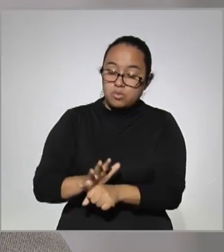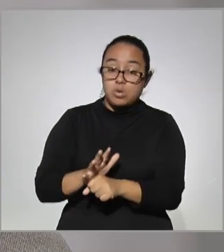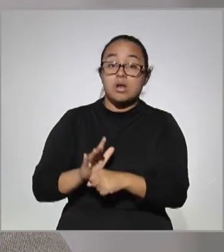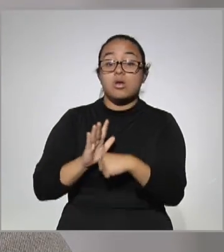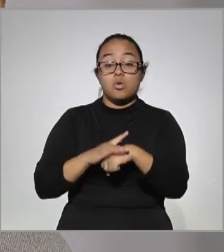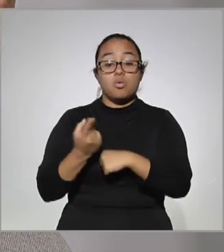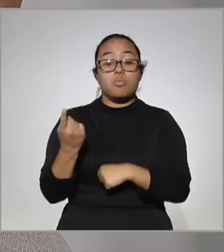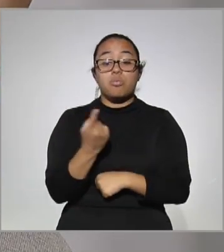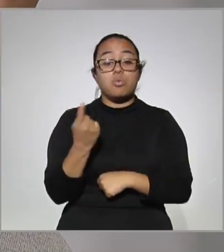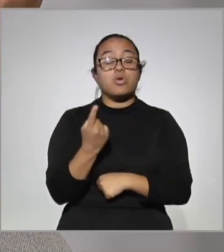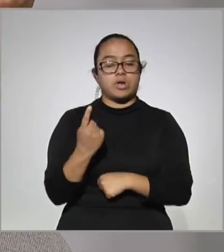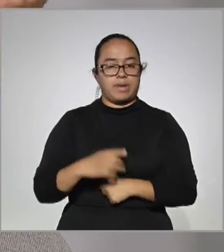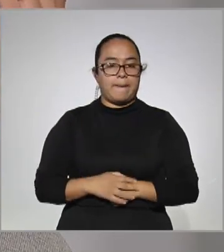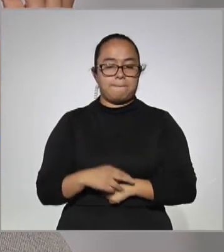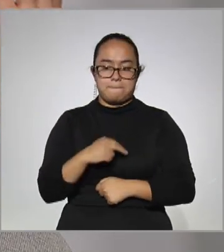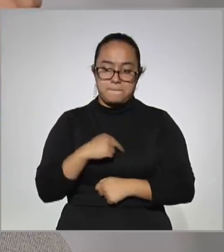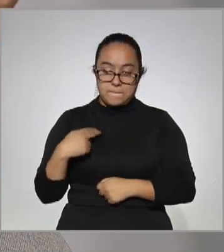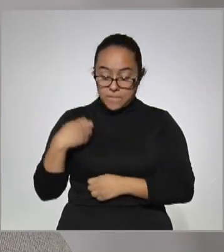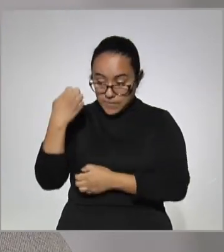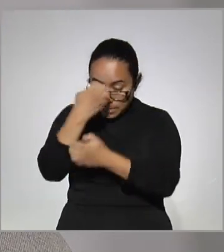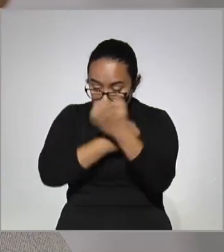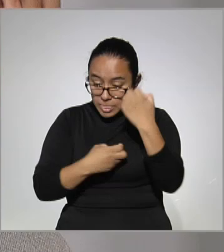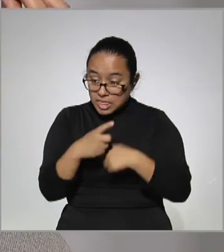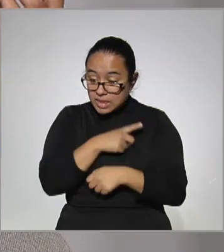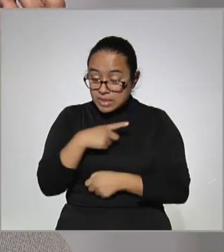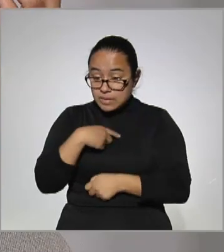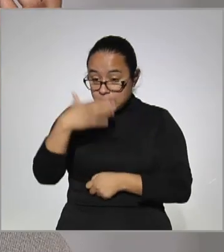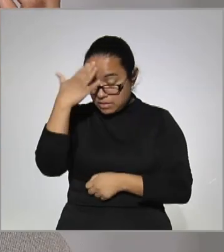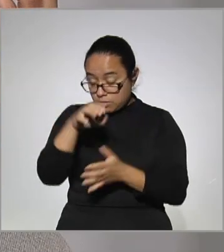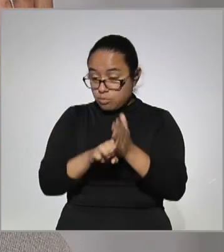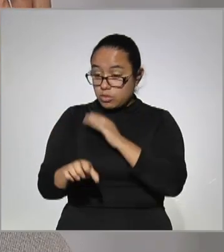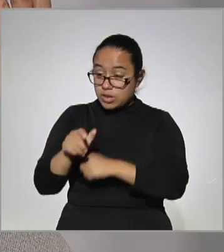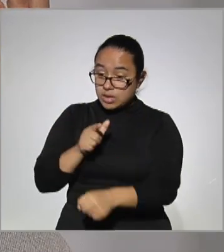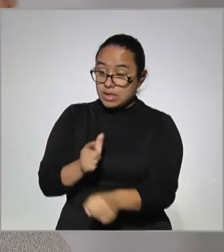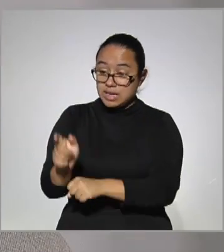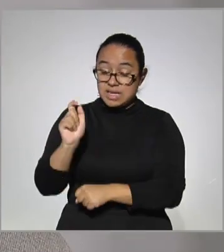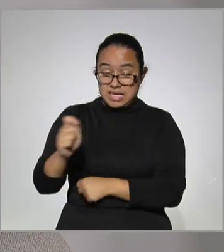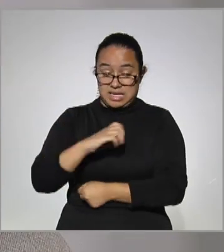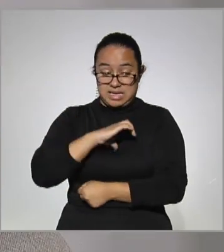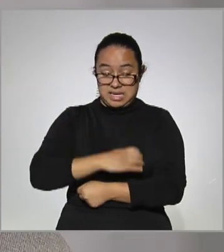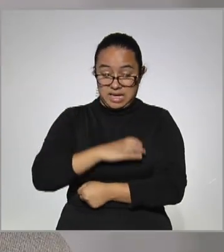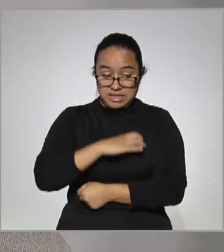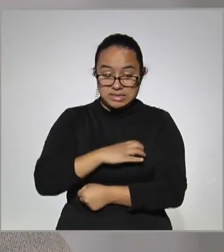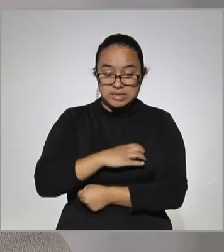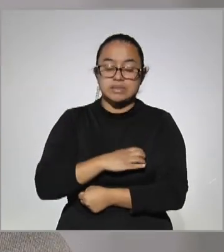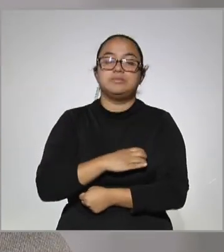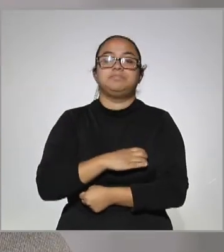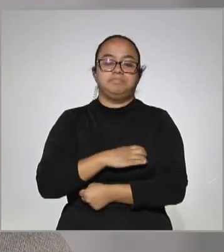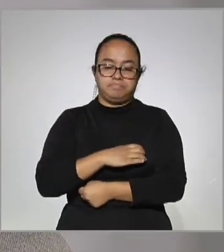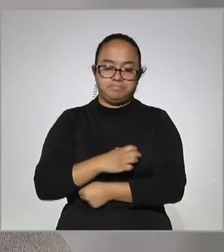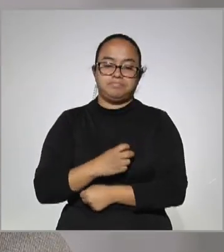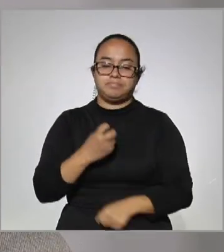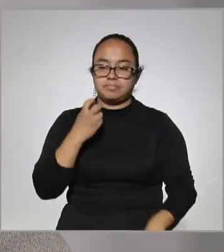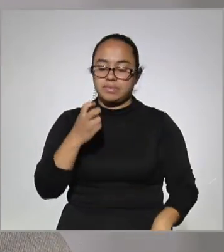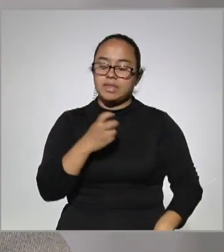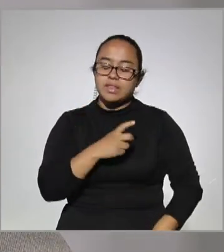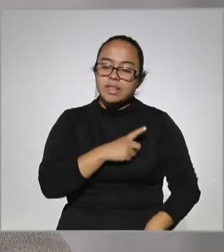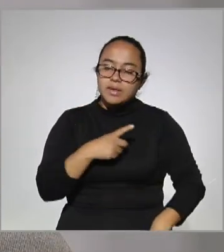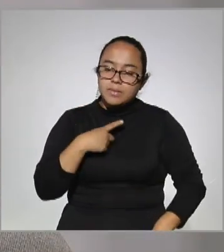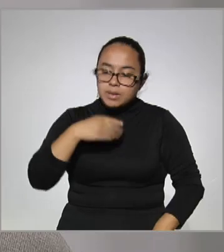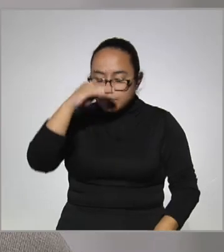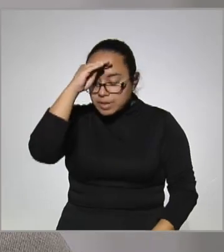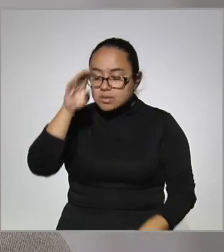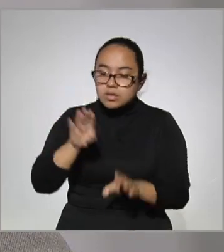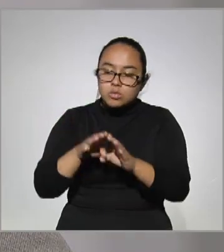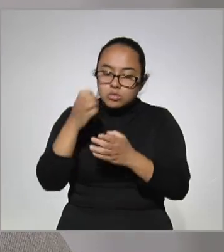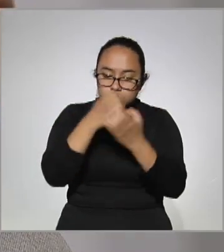Porque una de las cosas que se evalúa o que tenemos que saber ya cuando hay un diagnóstico de cáncer es que esté ahí o exactamente, ¿no? Como sabemos, una de